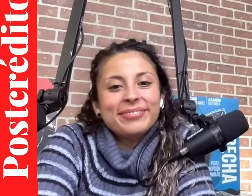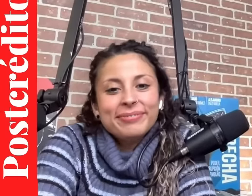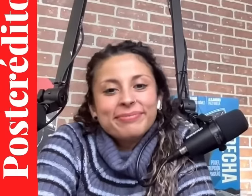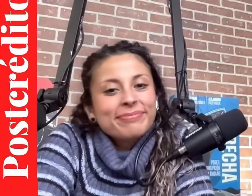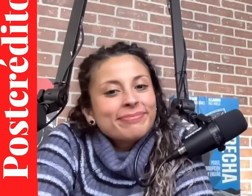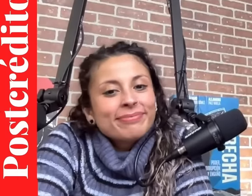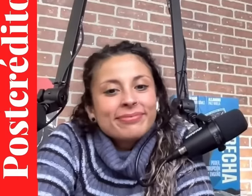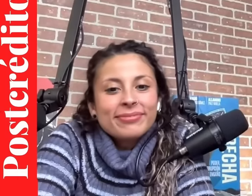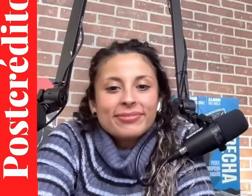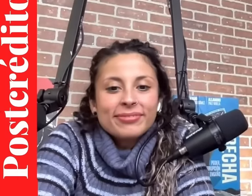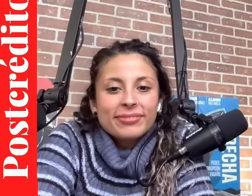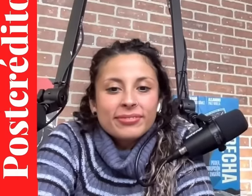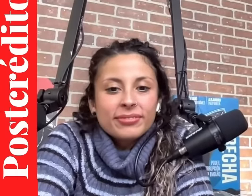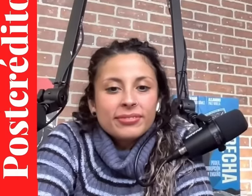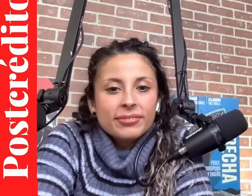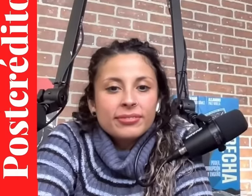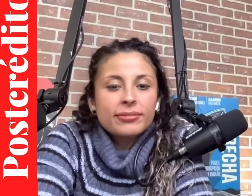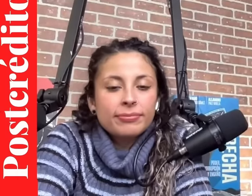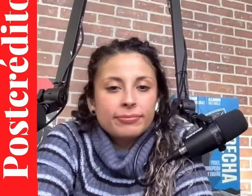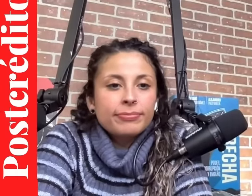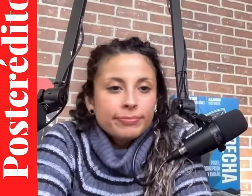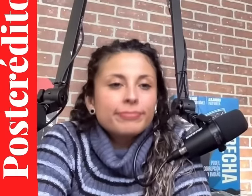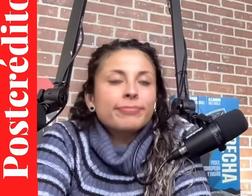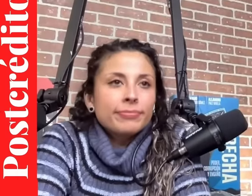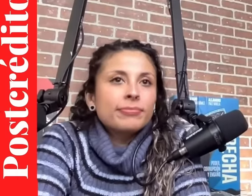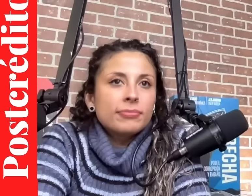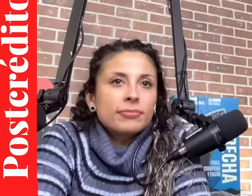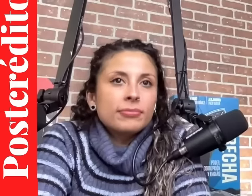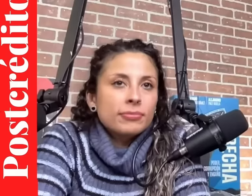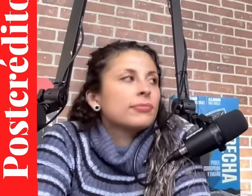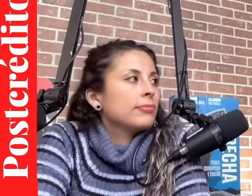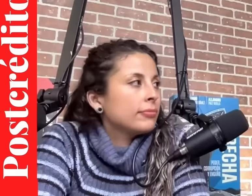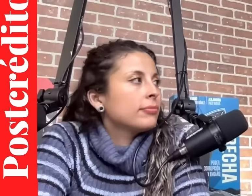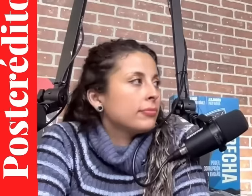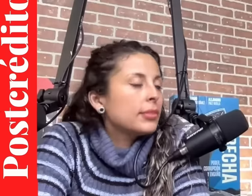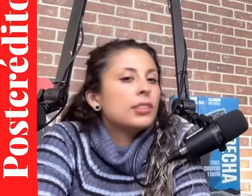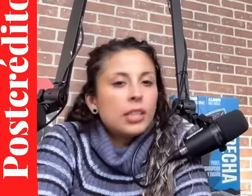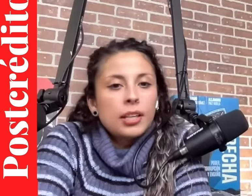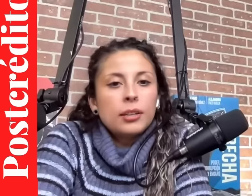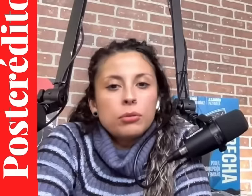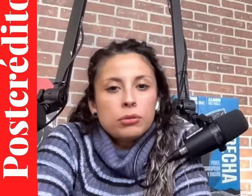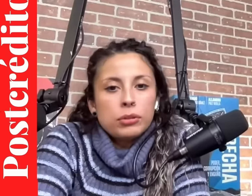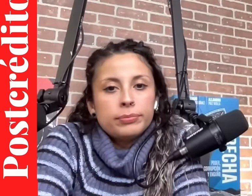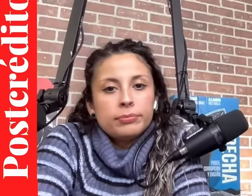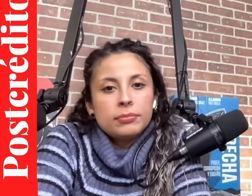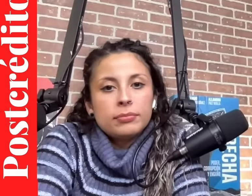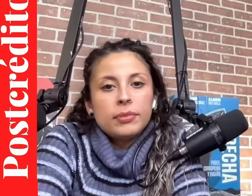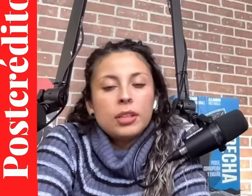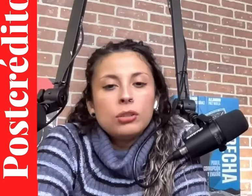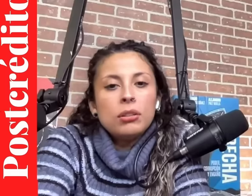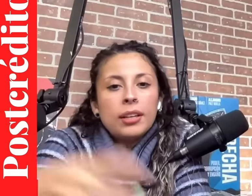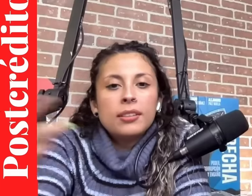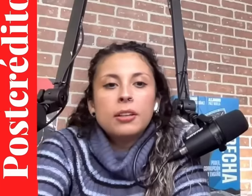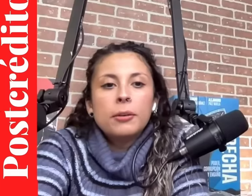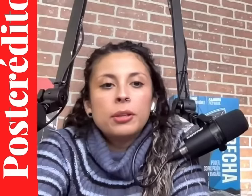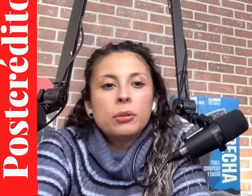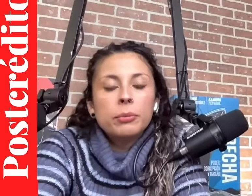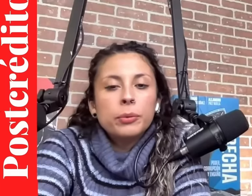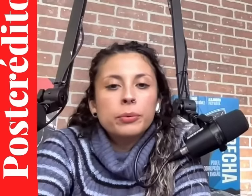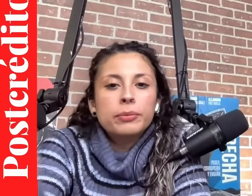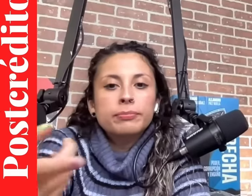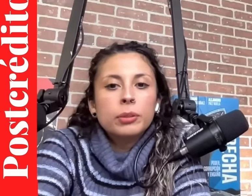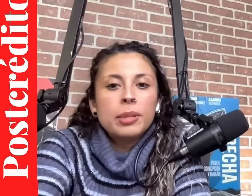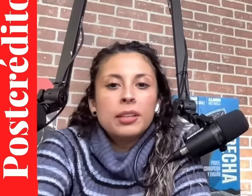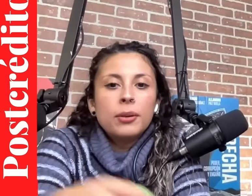embargo al aire Porque también son temas muy que están en tendencia no que se toman justo de hecho Ahí